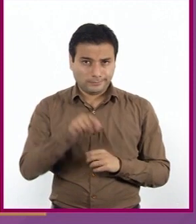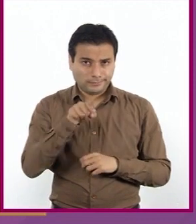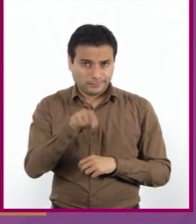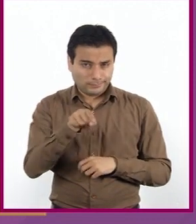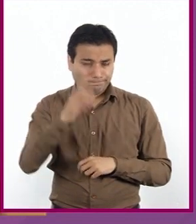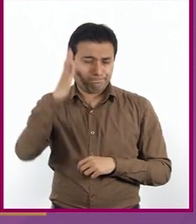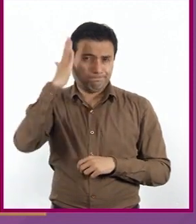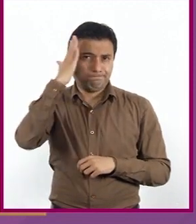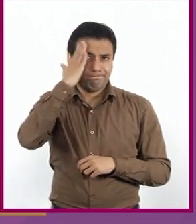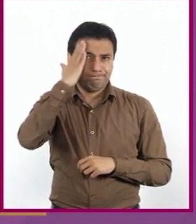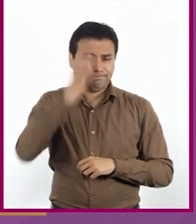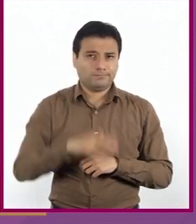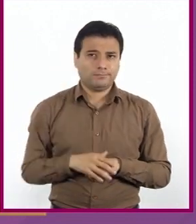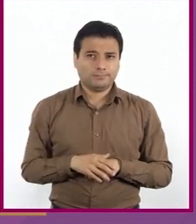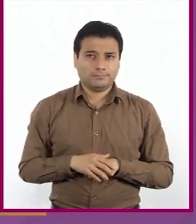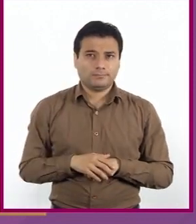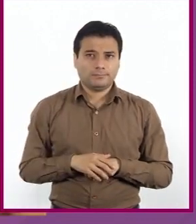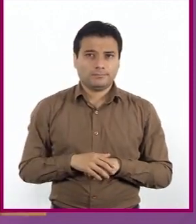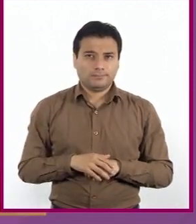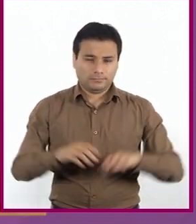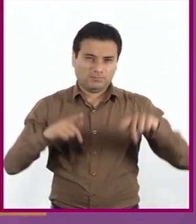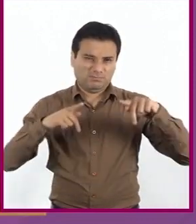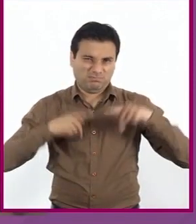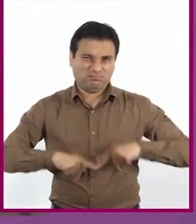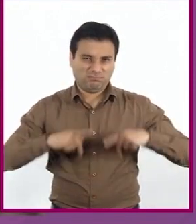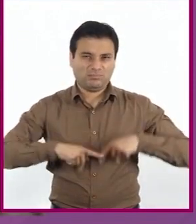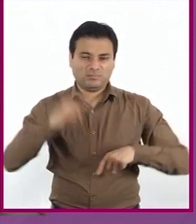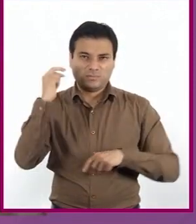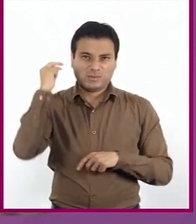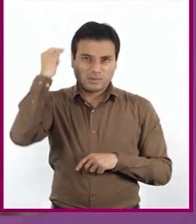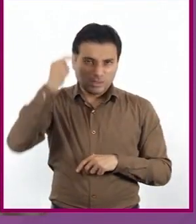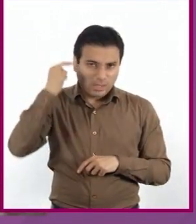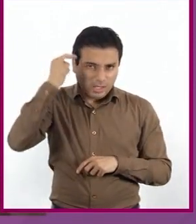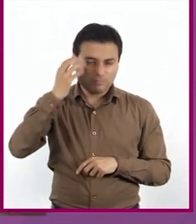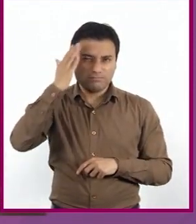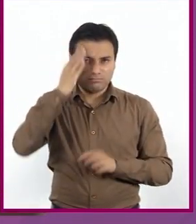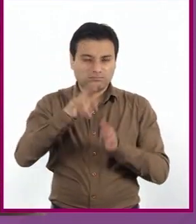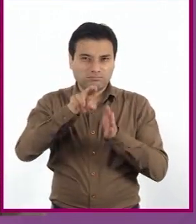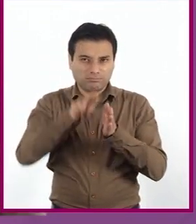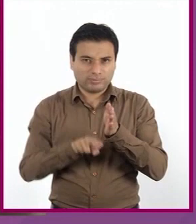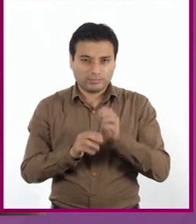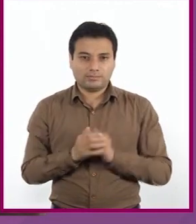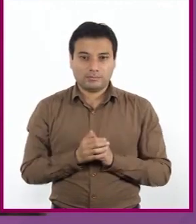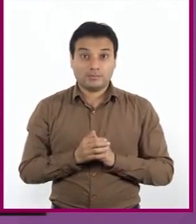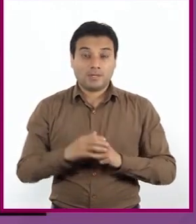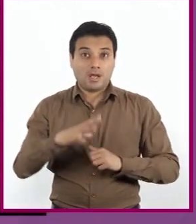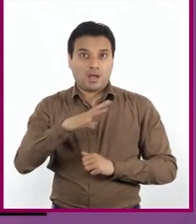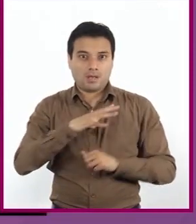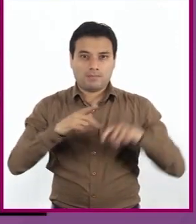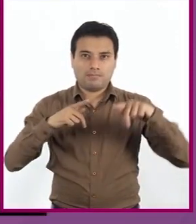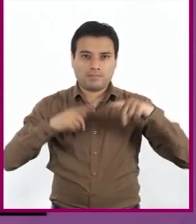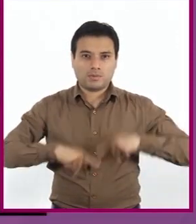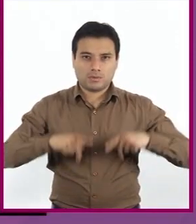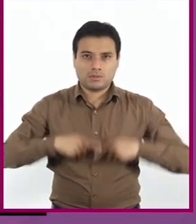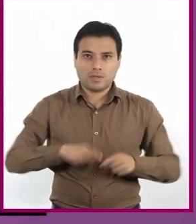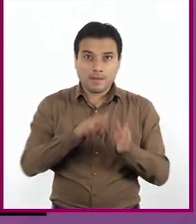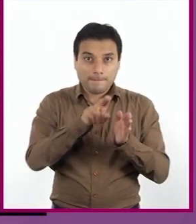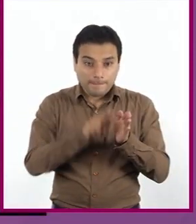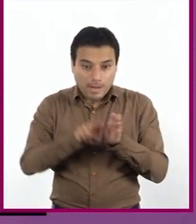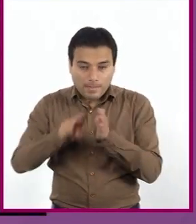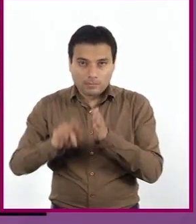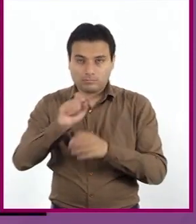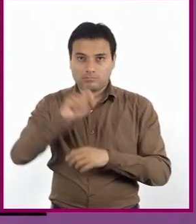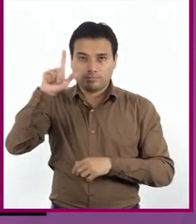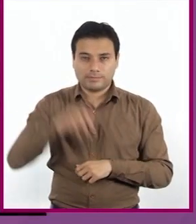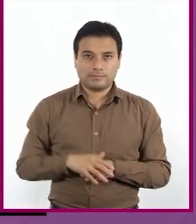los caudillos, los líderes, los dignatarios. Tras descubrir un entierro múltiple, los especialistas localizaron un nuevo hallazgo acompañado